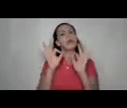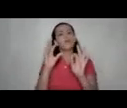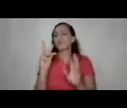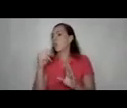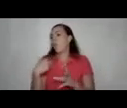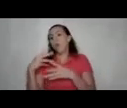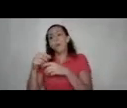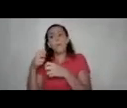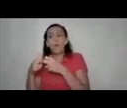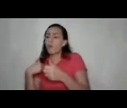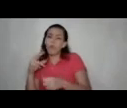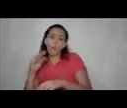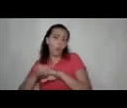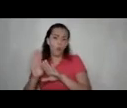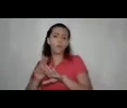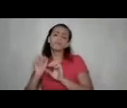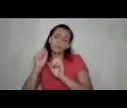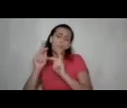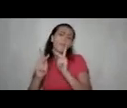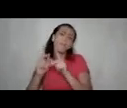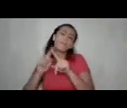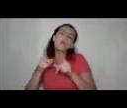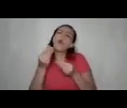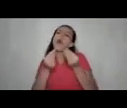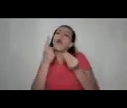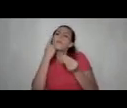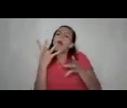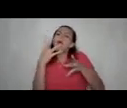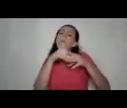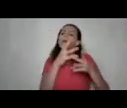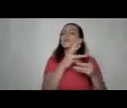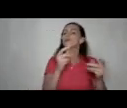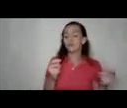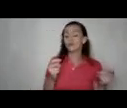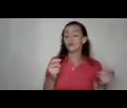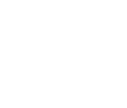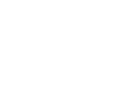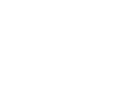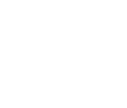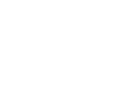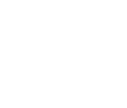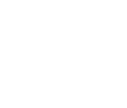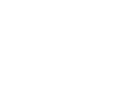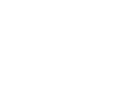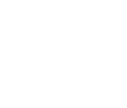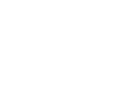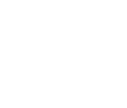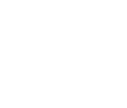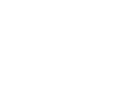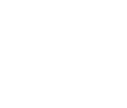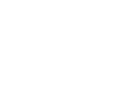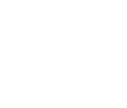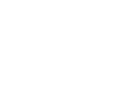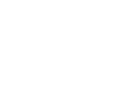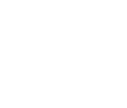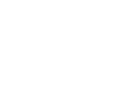problema perfecto maravilloso pero ¿qué estoy haciendo para ser parte de la solución? y ser parte de la solución es detener un chiste lo vamos a hablar